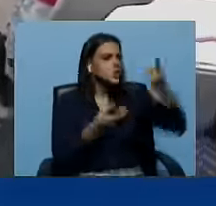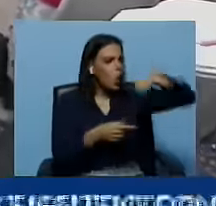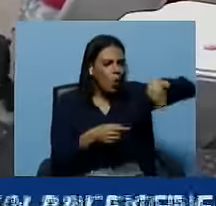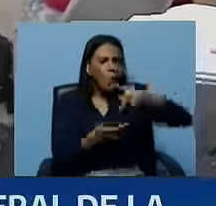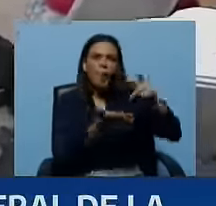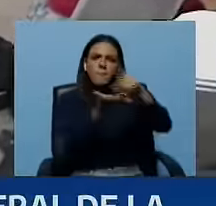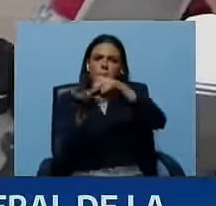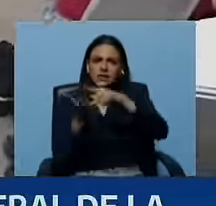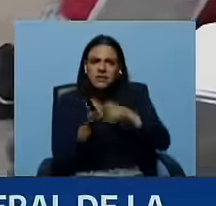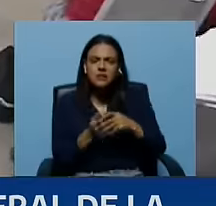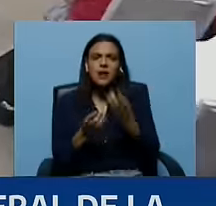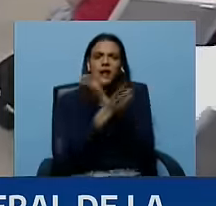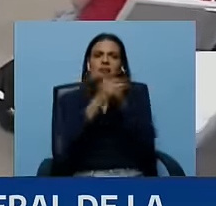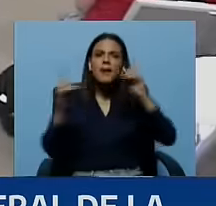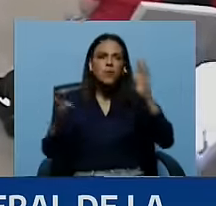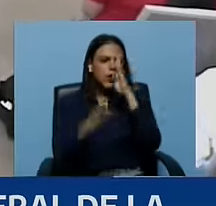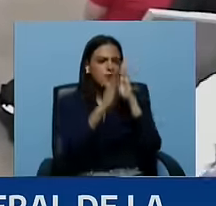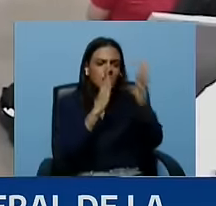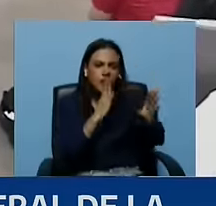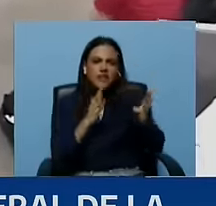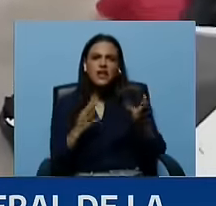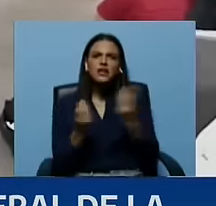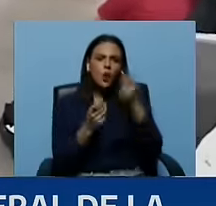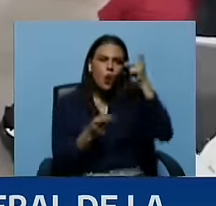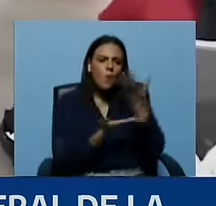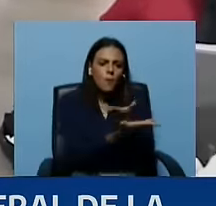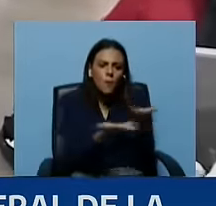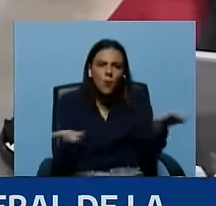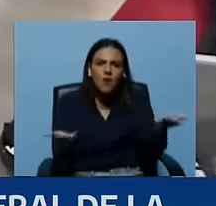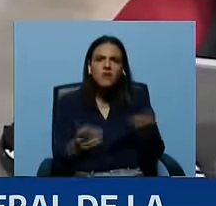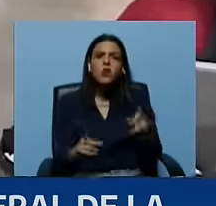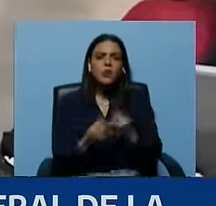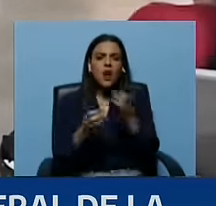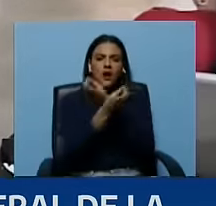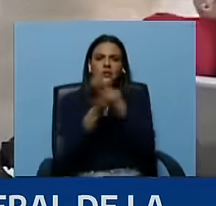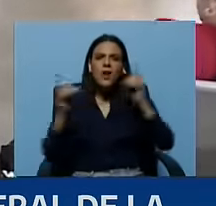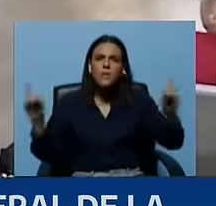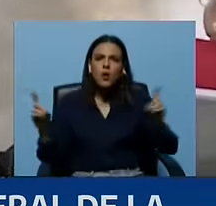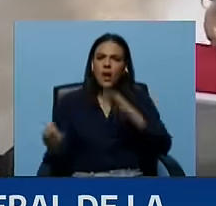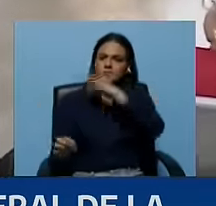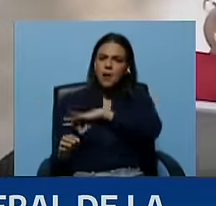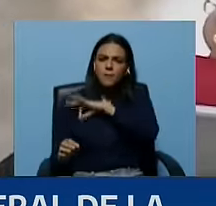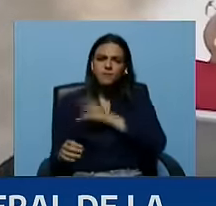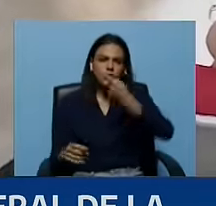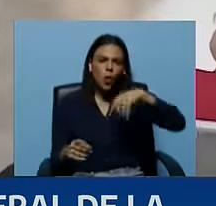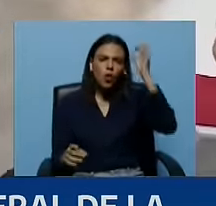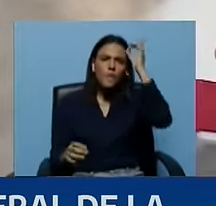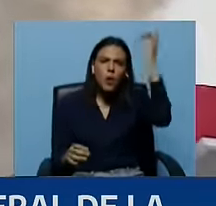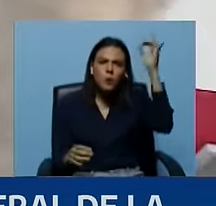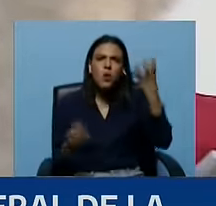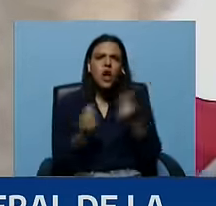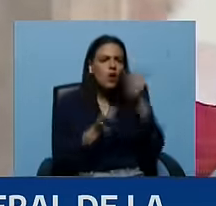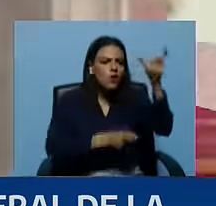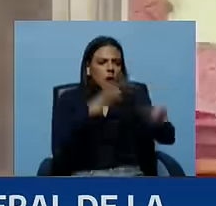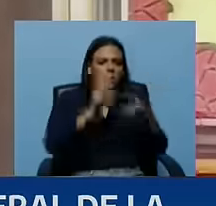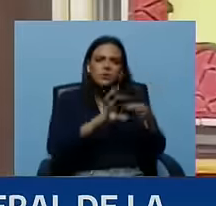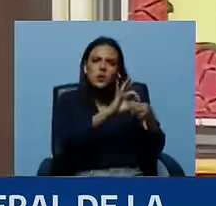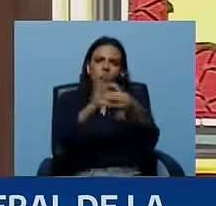que llamamos democracia directa, democracia popular, democracia de la gente